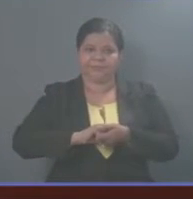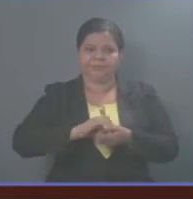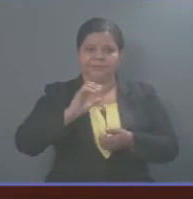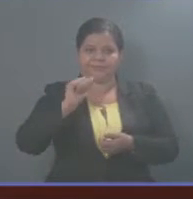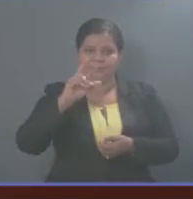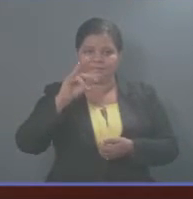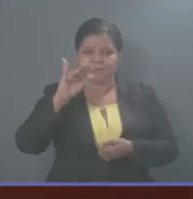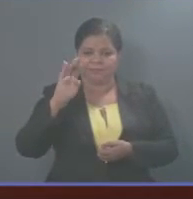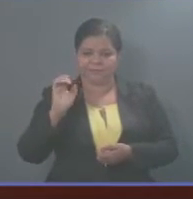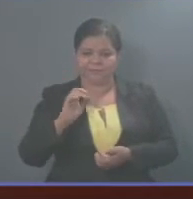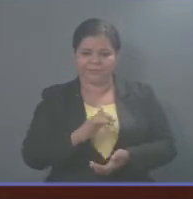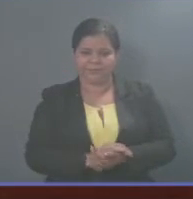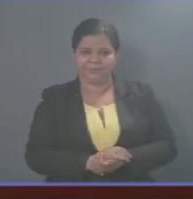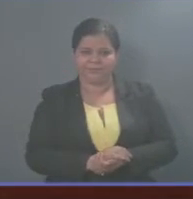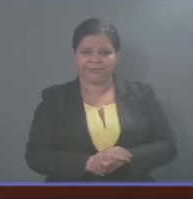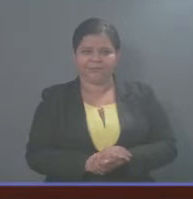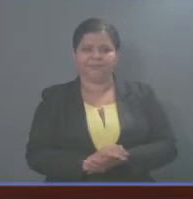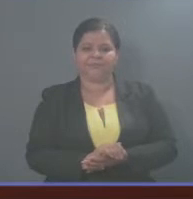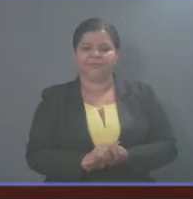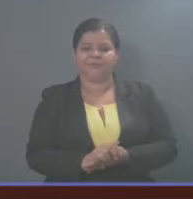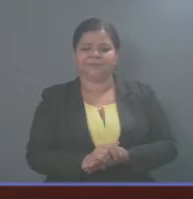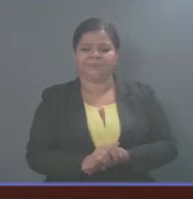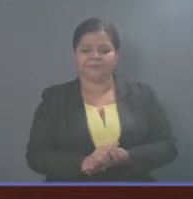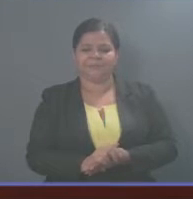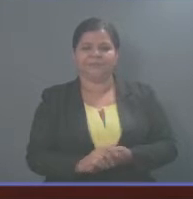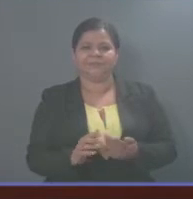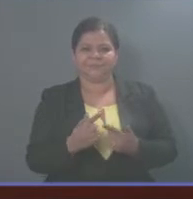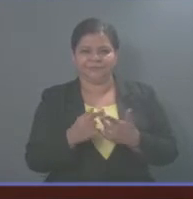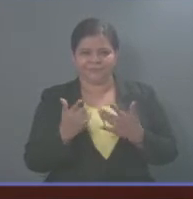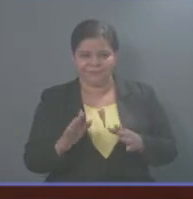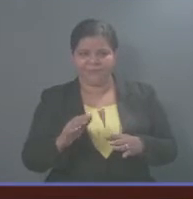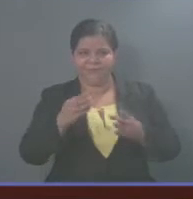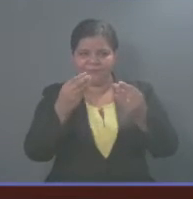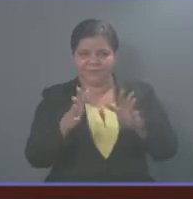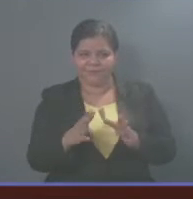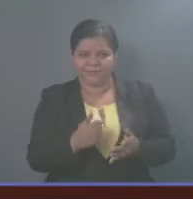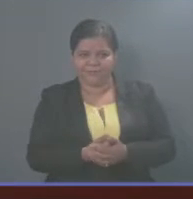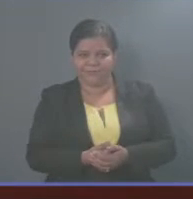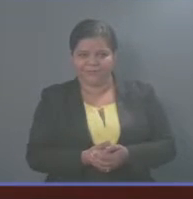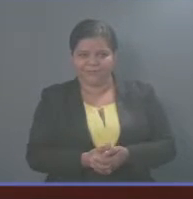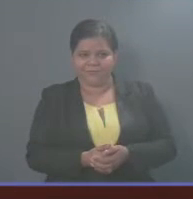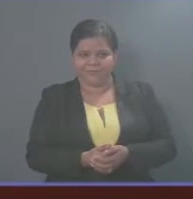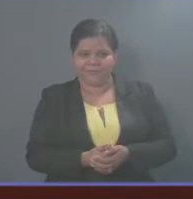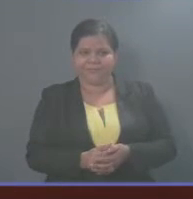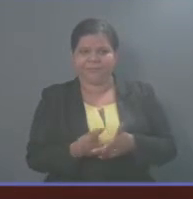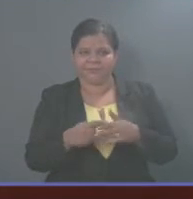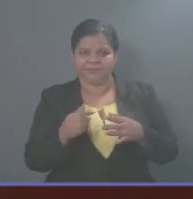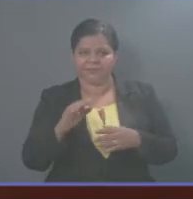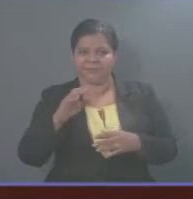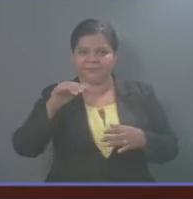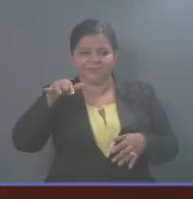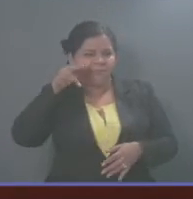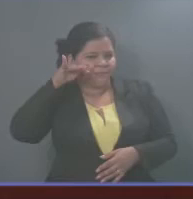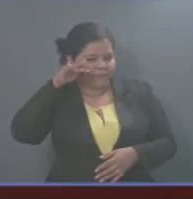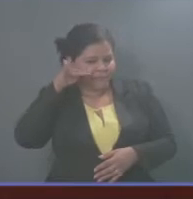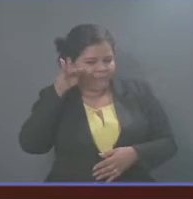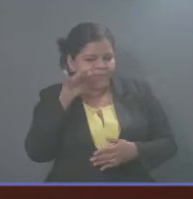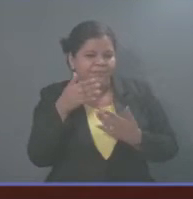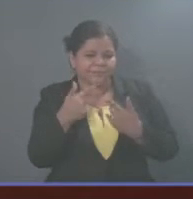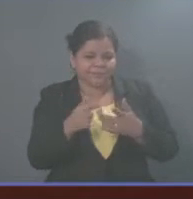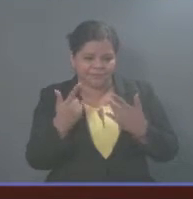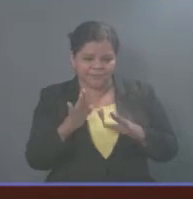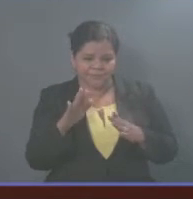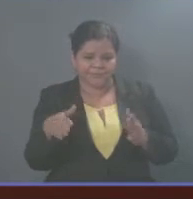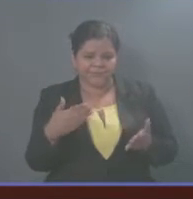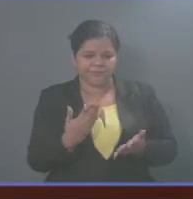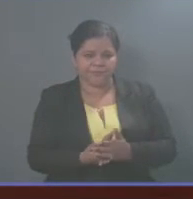D. Archivo. Por haber perdido actualidad la solicitud de la diputada Eileen Romero, en el sentido se